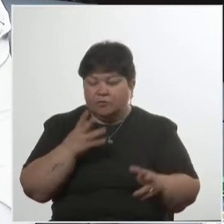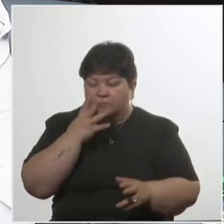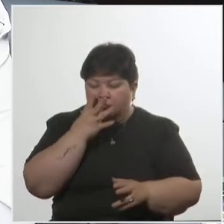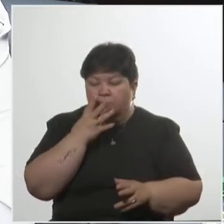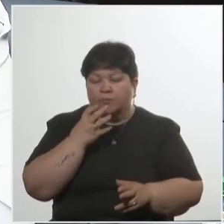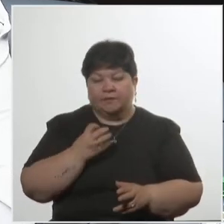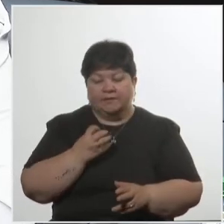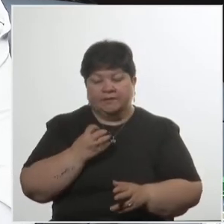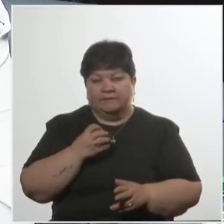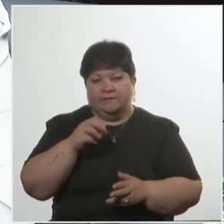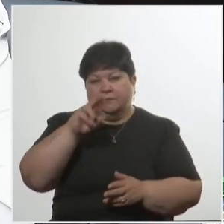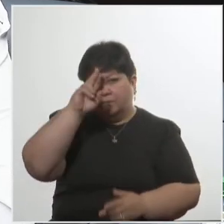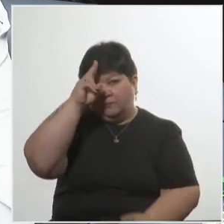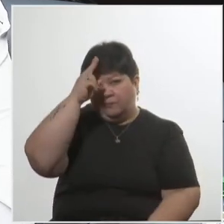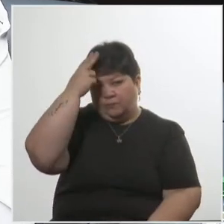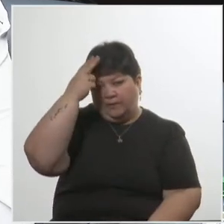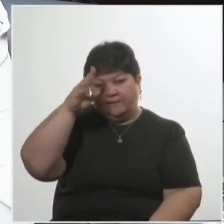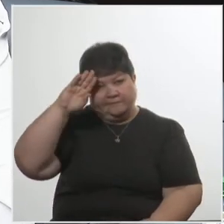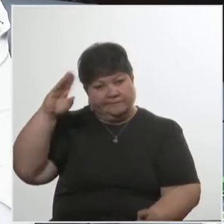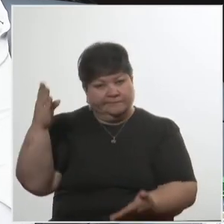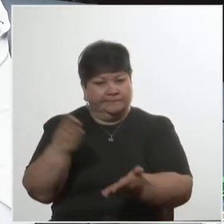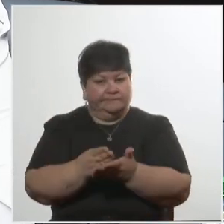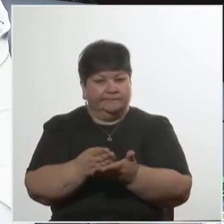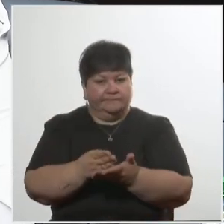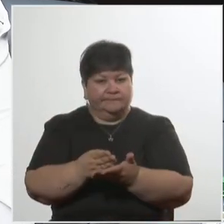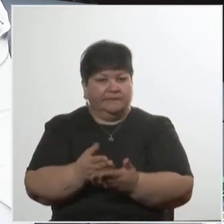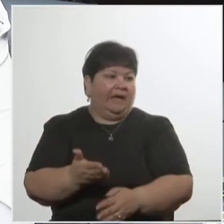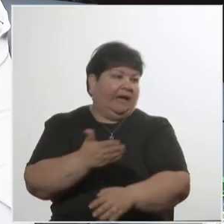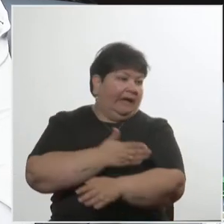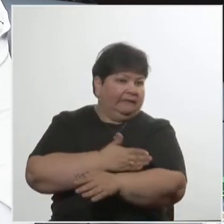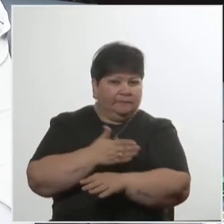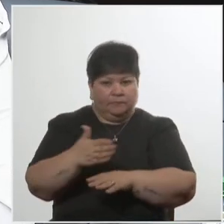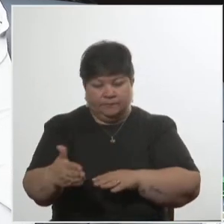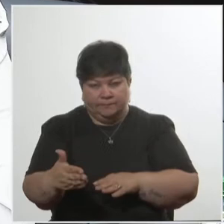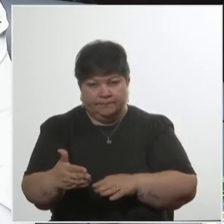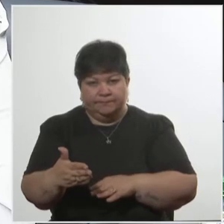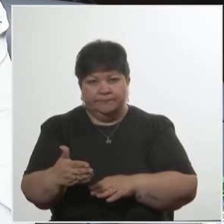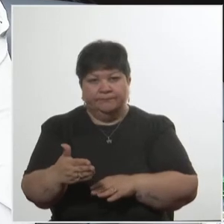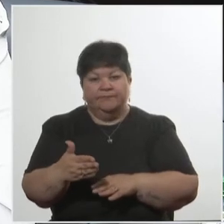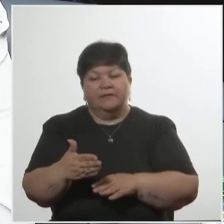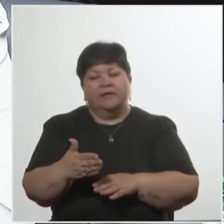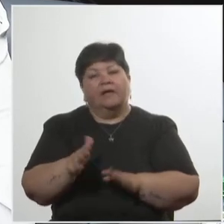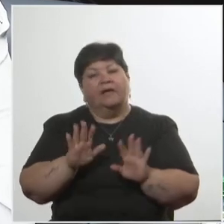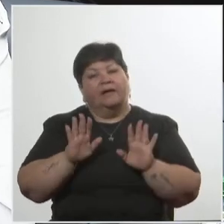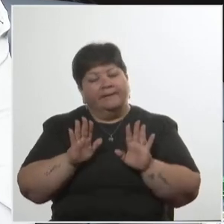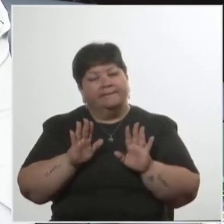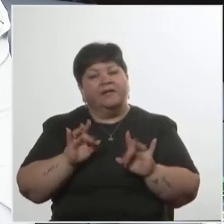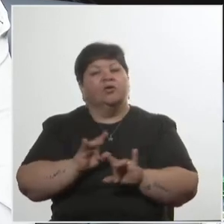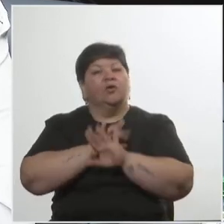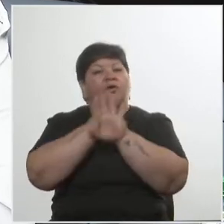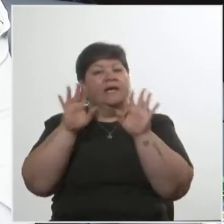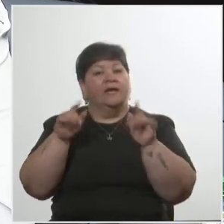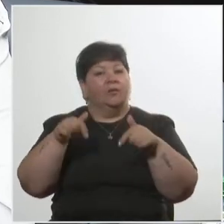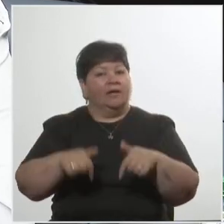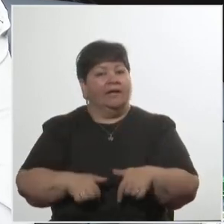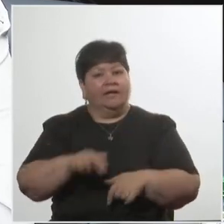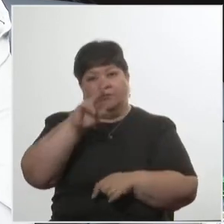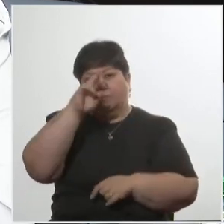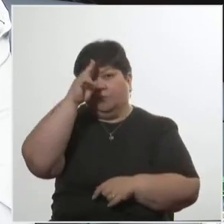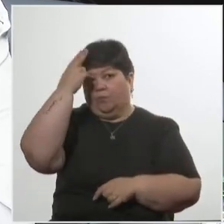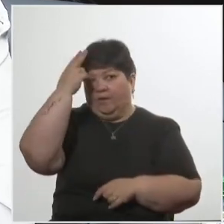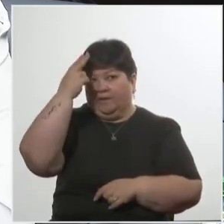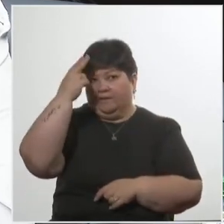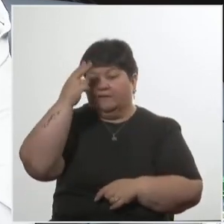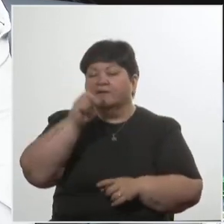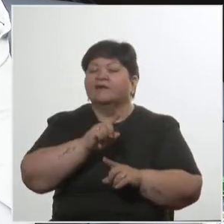país siempre y cuando dejar Claro que en este país No que no